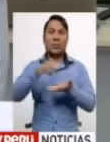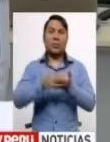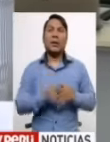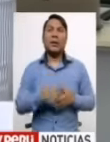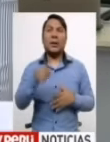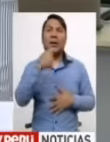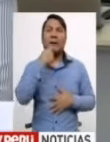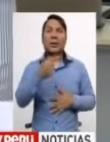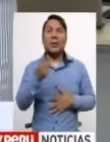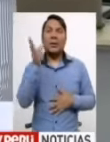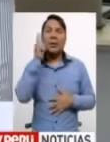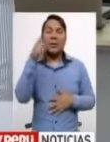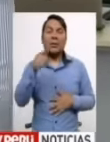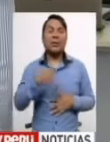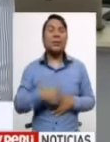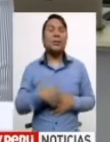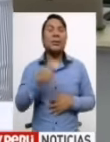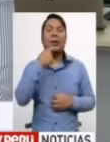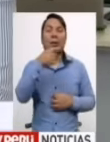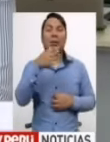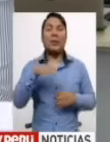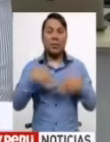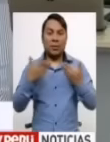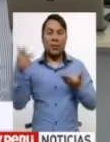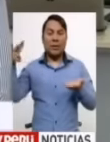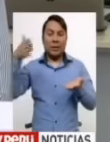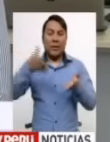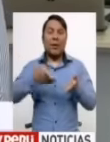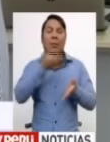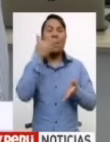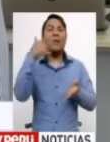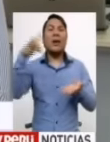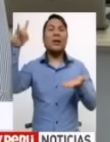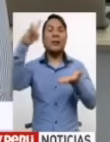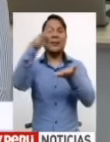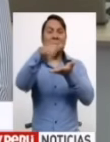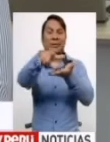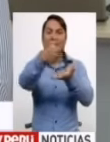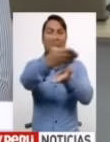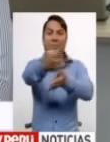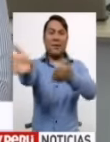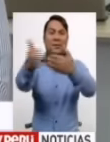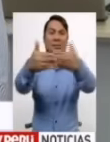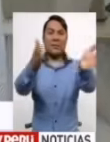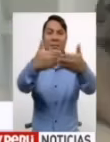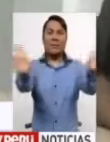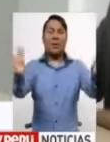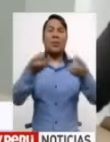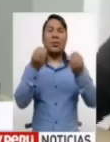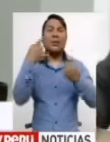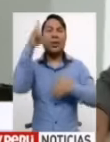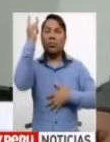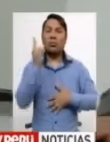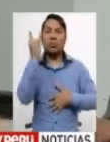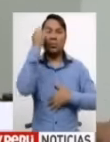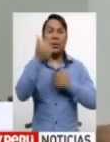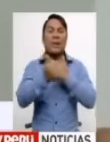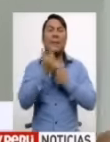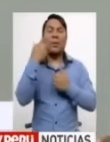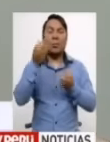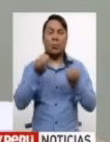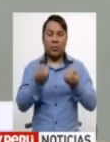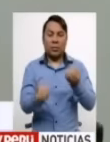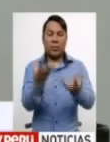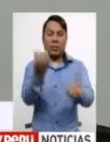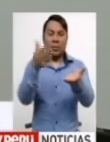cancele, vire y salga para que le deje la línea libre a Lamia. Claro, porque ya le dijo emergencia. César Cabrera es